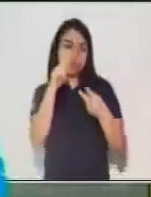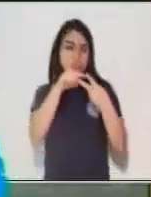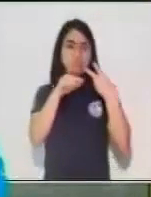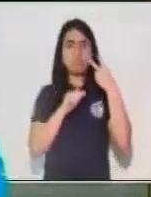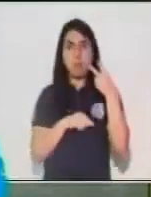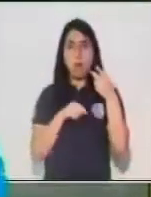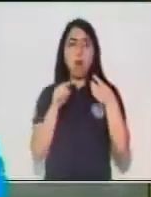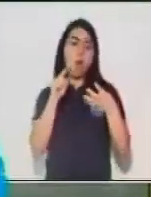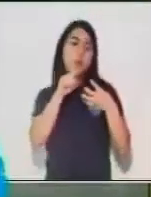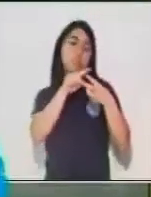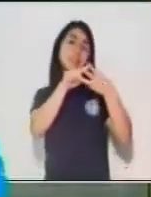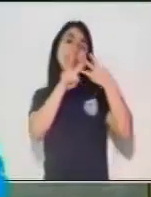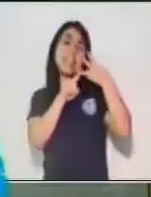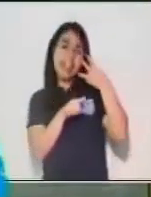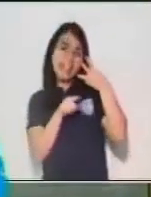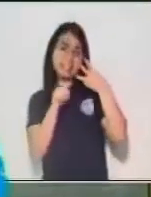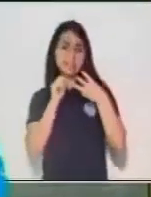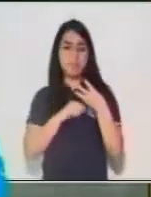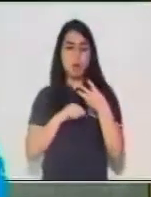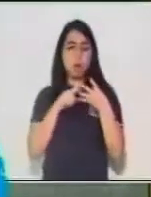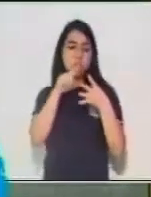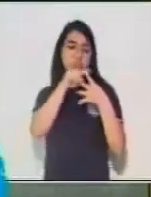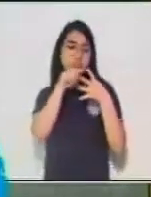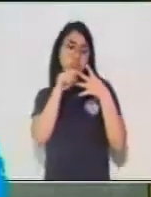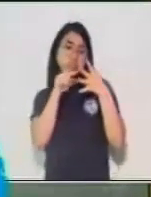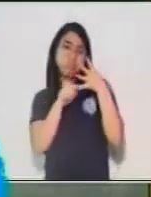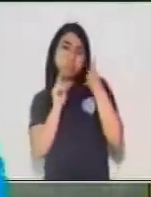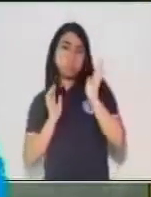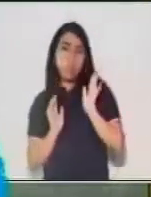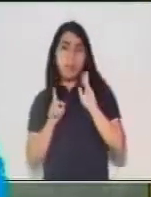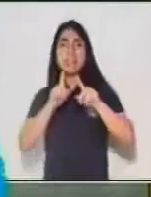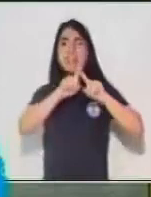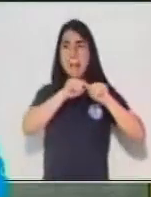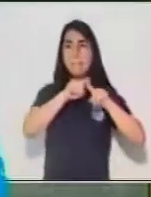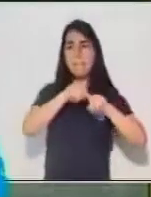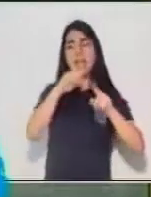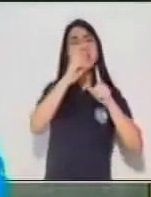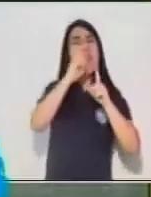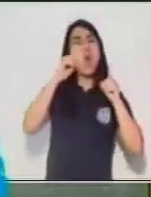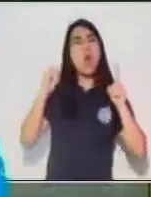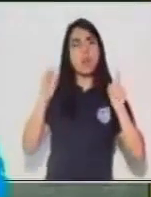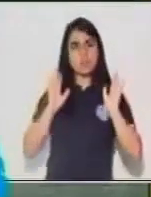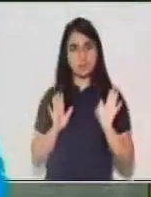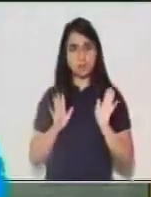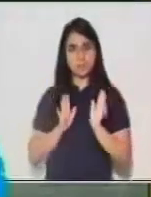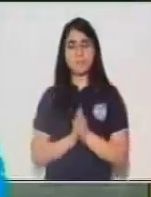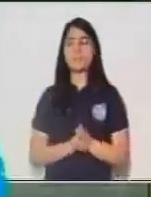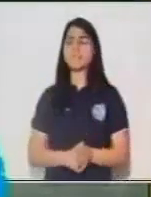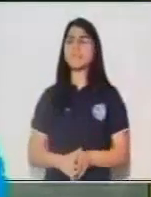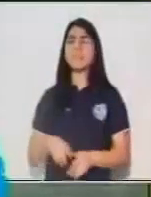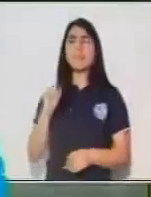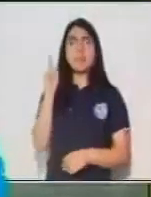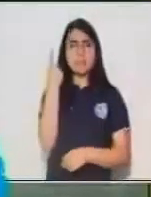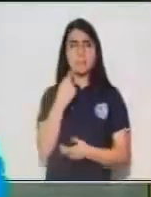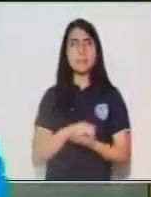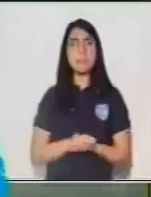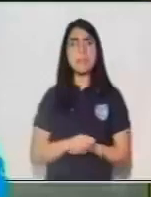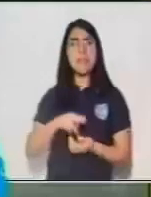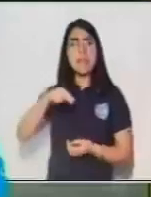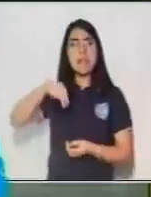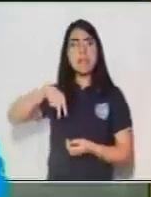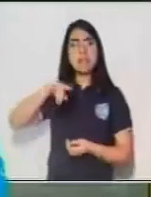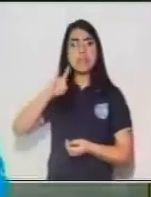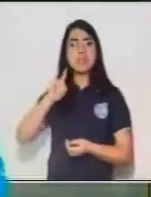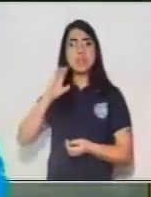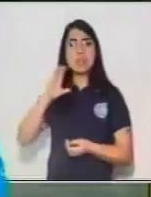es de acuerdo a cómo lo vas a analizar. Ahora, el núcleo es la palabra más importante. Entonces, la mamá de